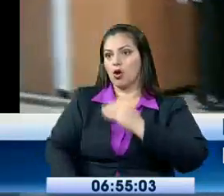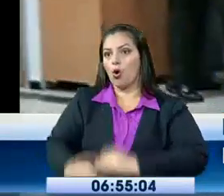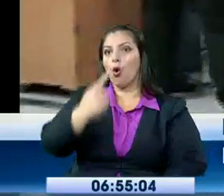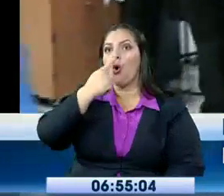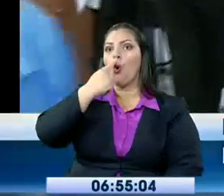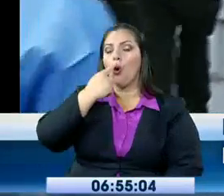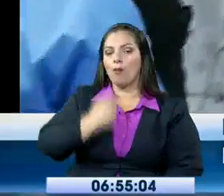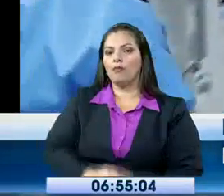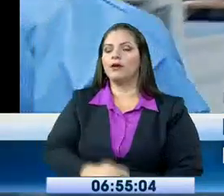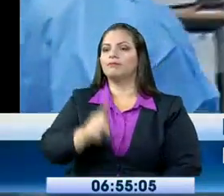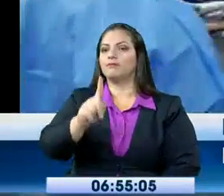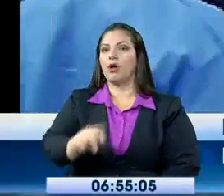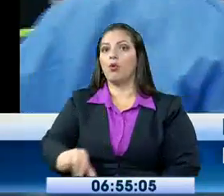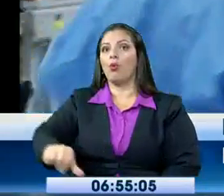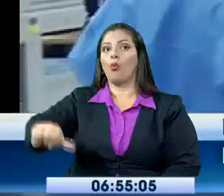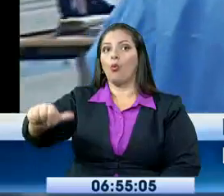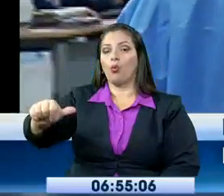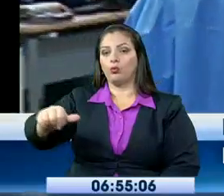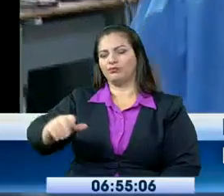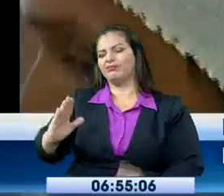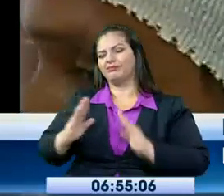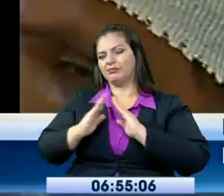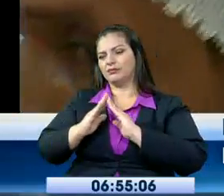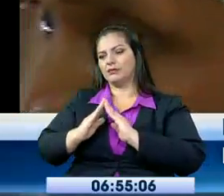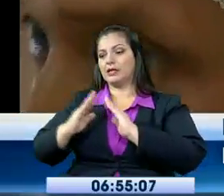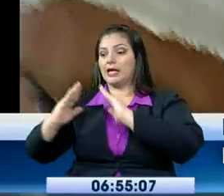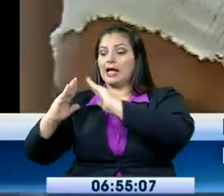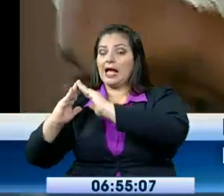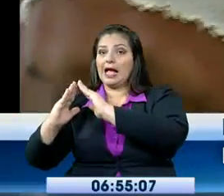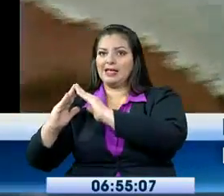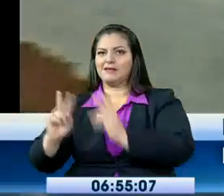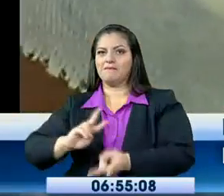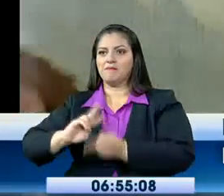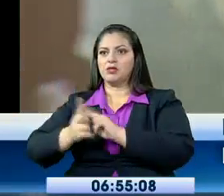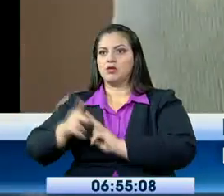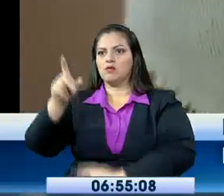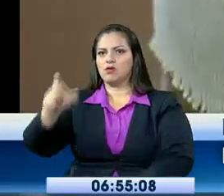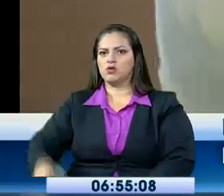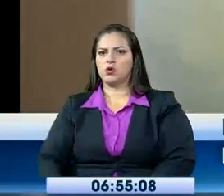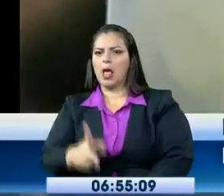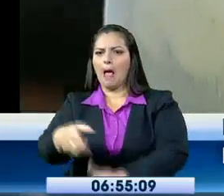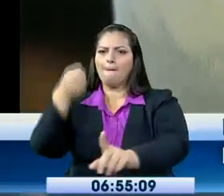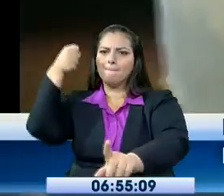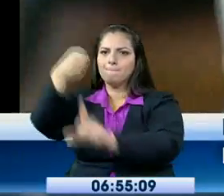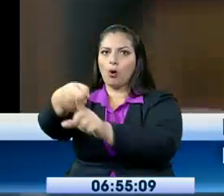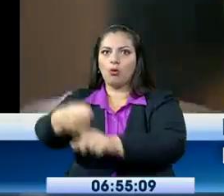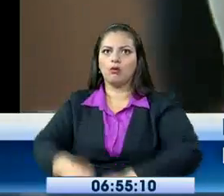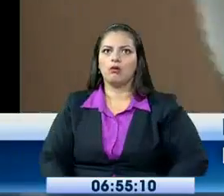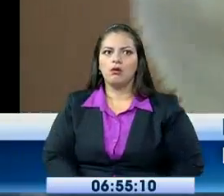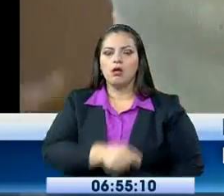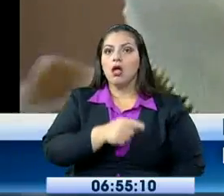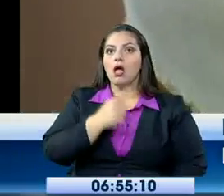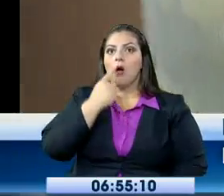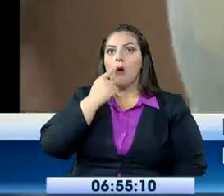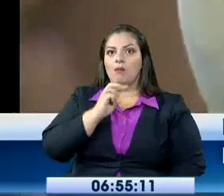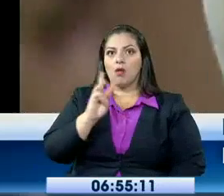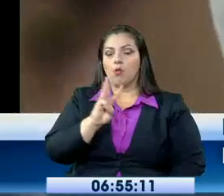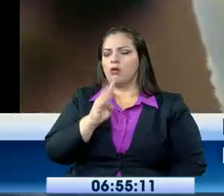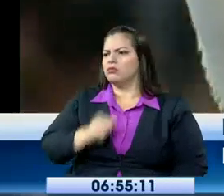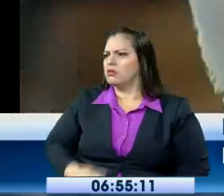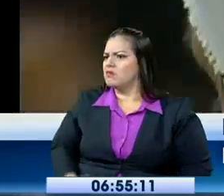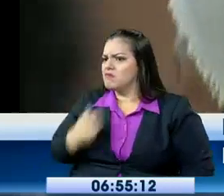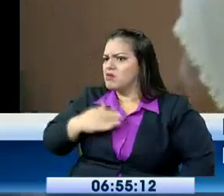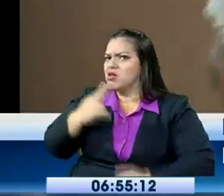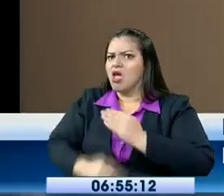era agredido por uno de sus vecinos. El disturbio se produjo en la cooperativa El Cerro,